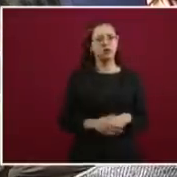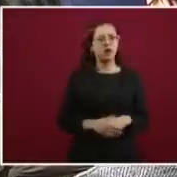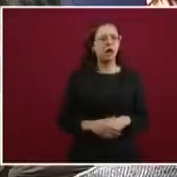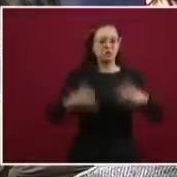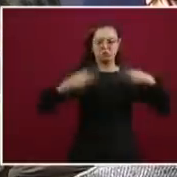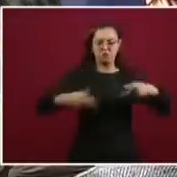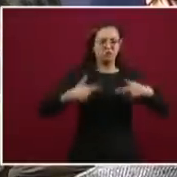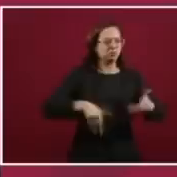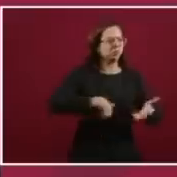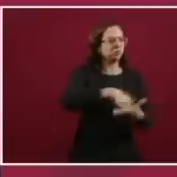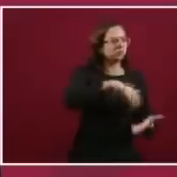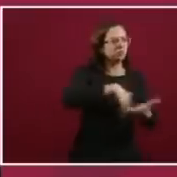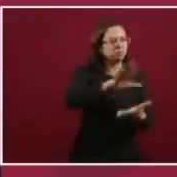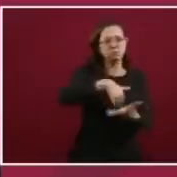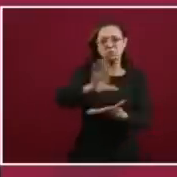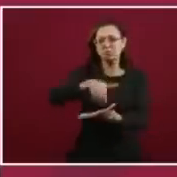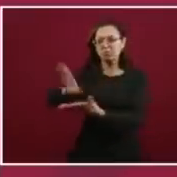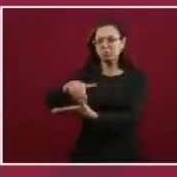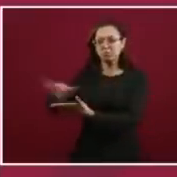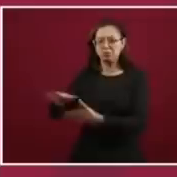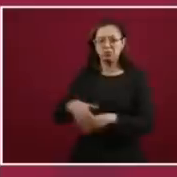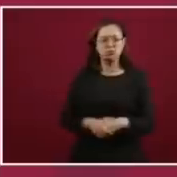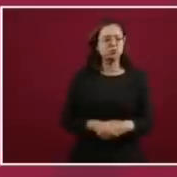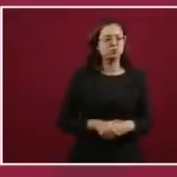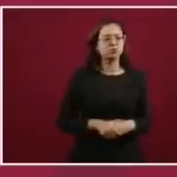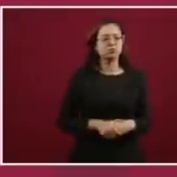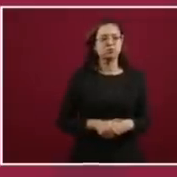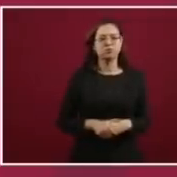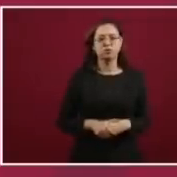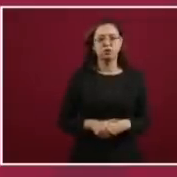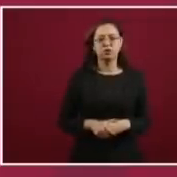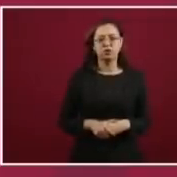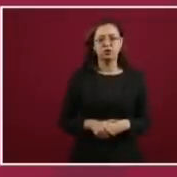trabajadores afectar